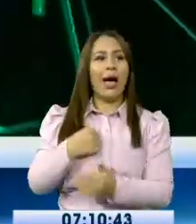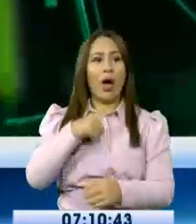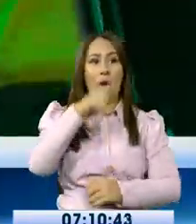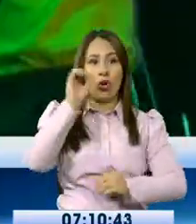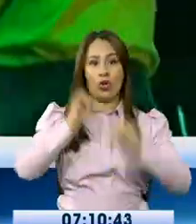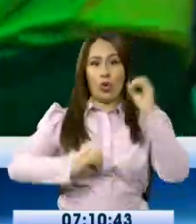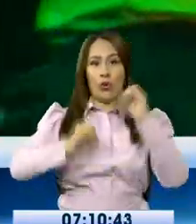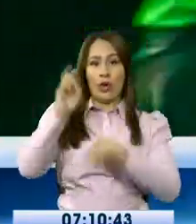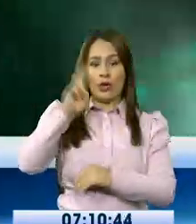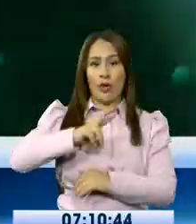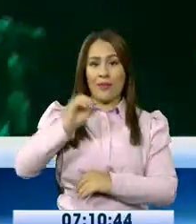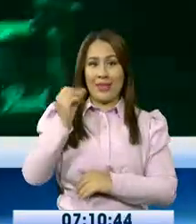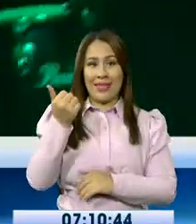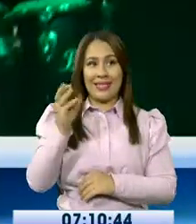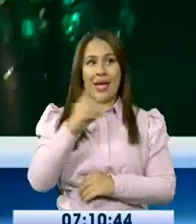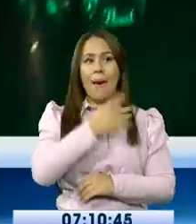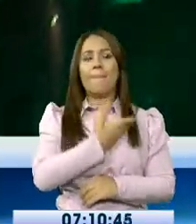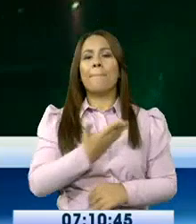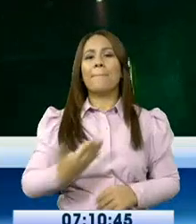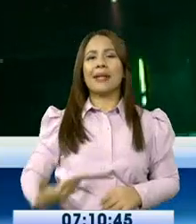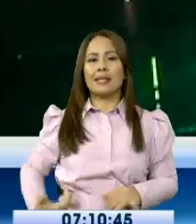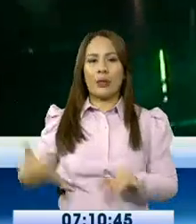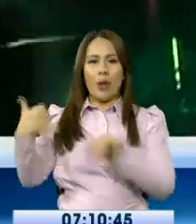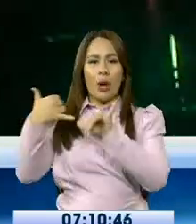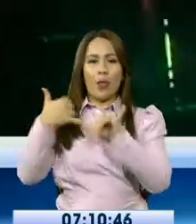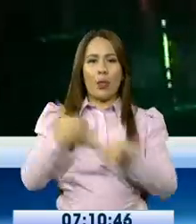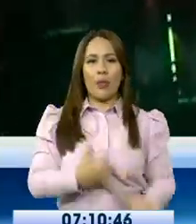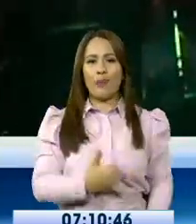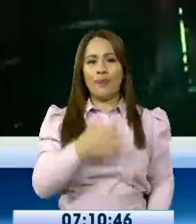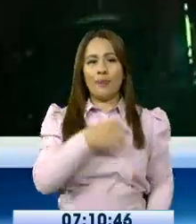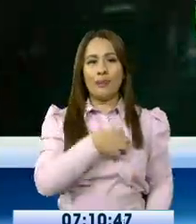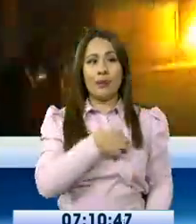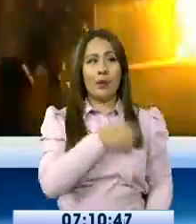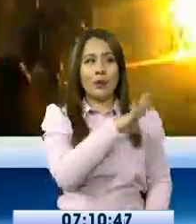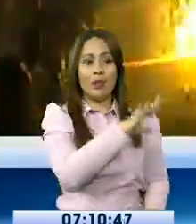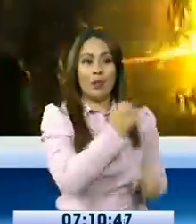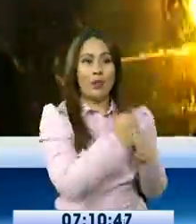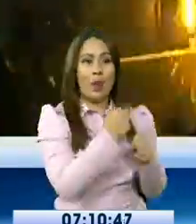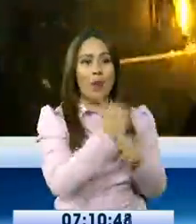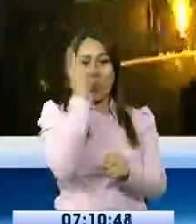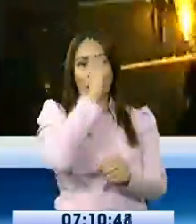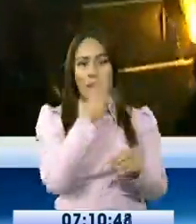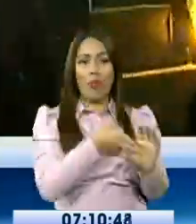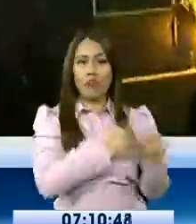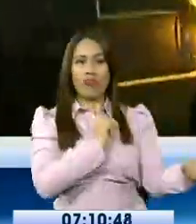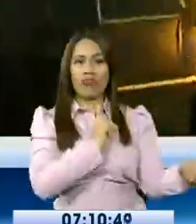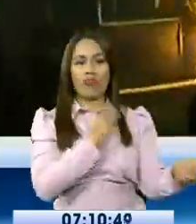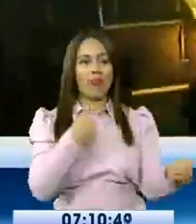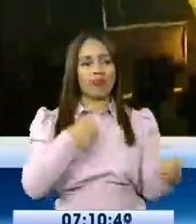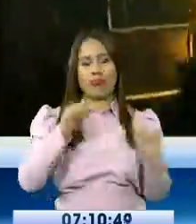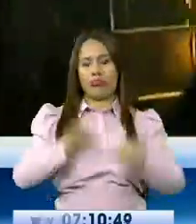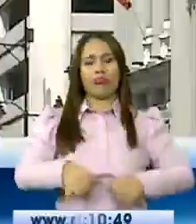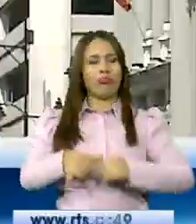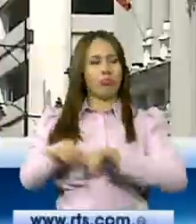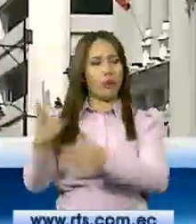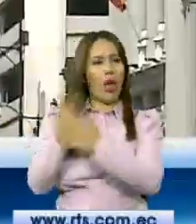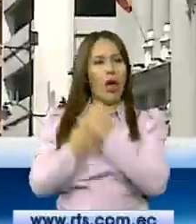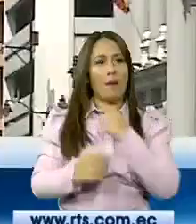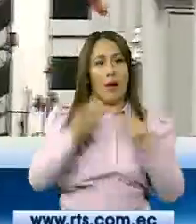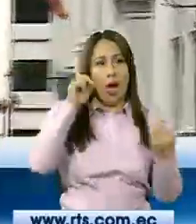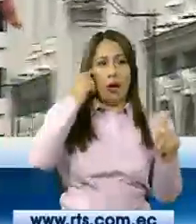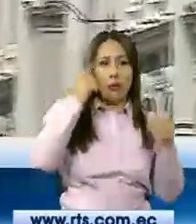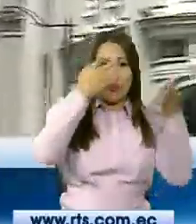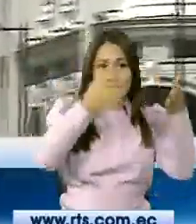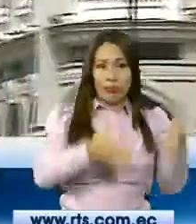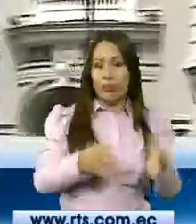ese año fue elegido como presidente del Barcelona. Una labor que no abandonará ahora que es gobernador. En cuanto a la